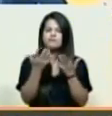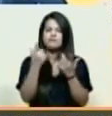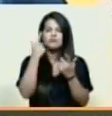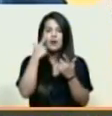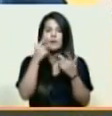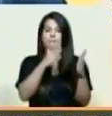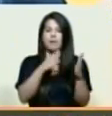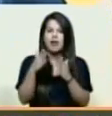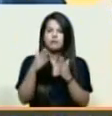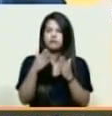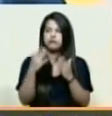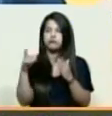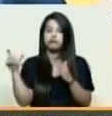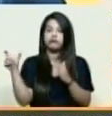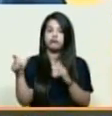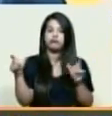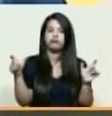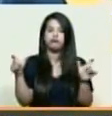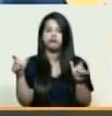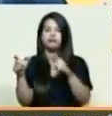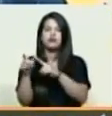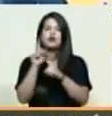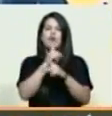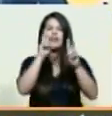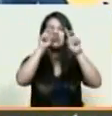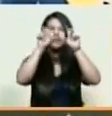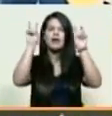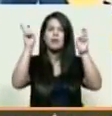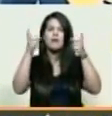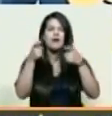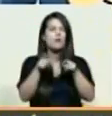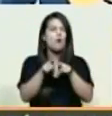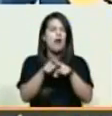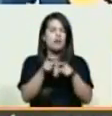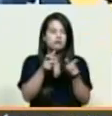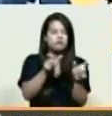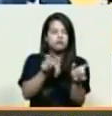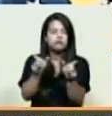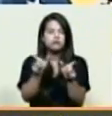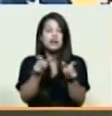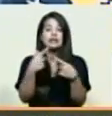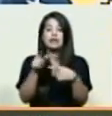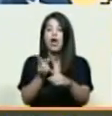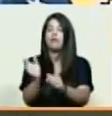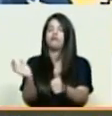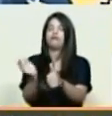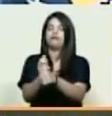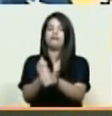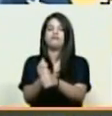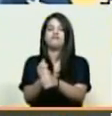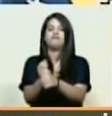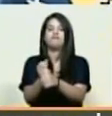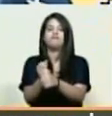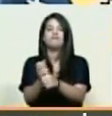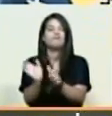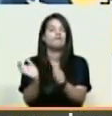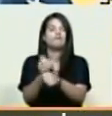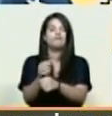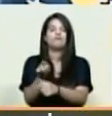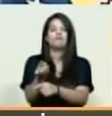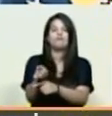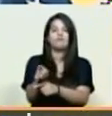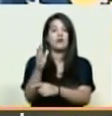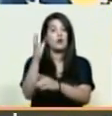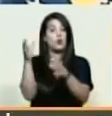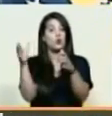operación conjunta denominada Gedeón, donde se logró el desmantelamiento de una